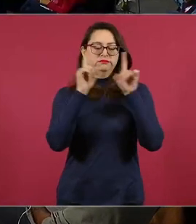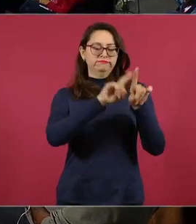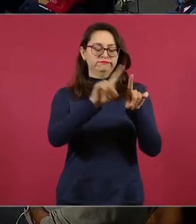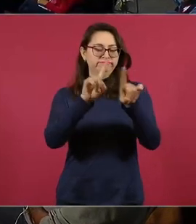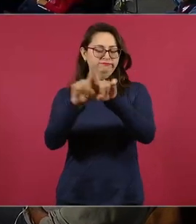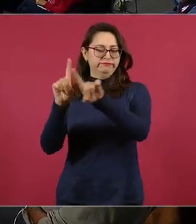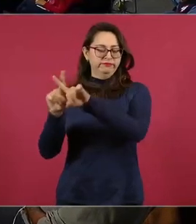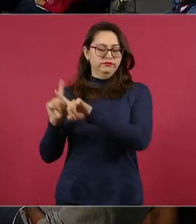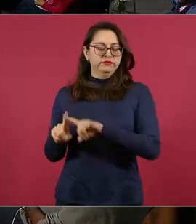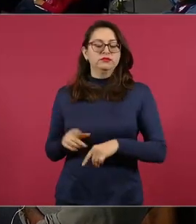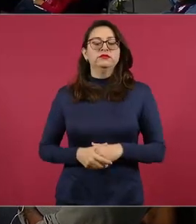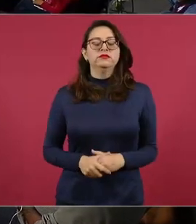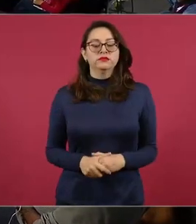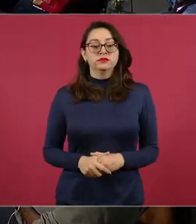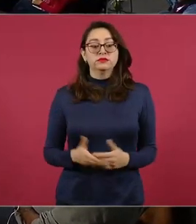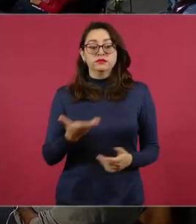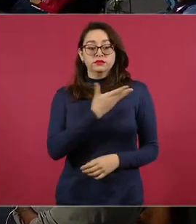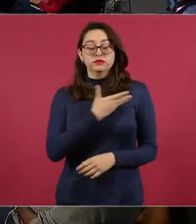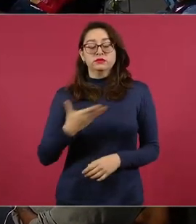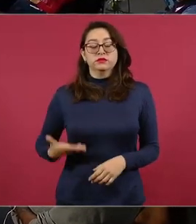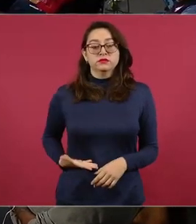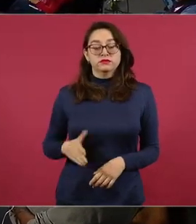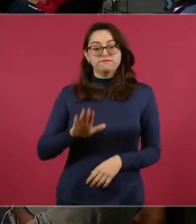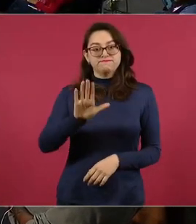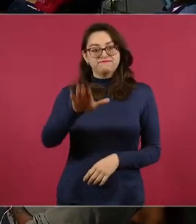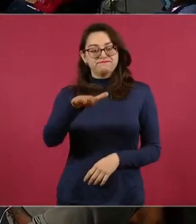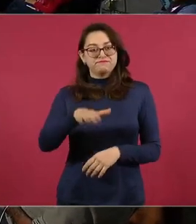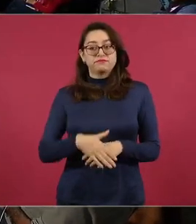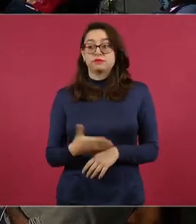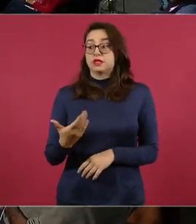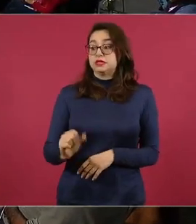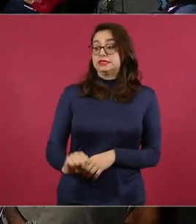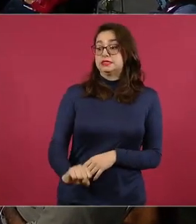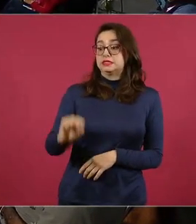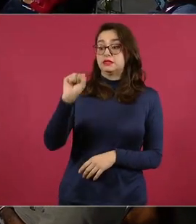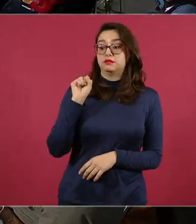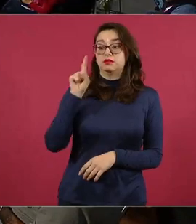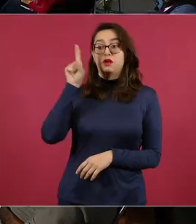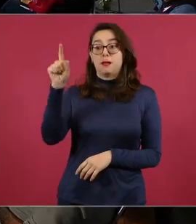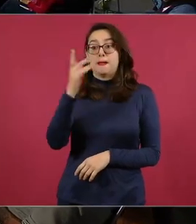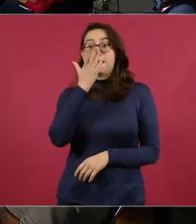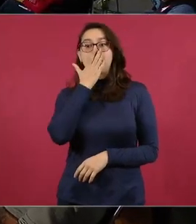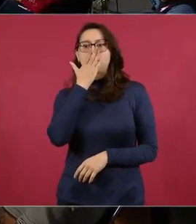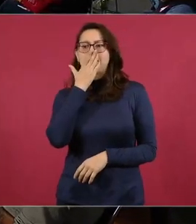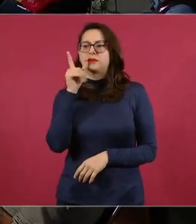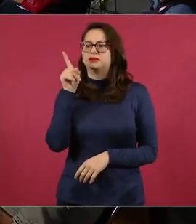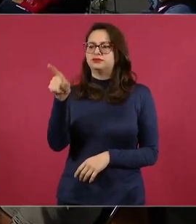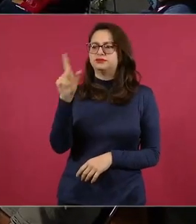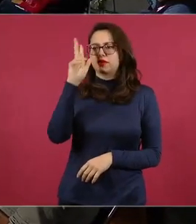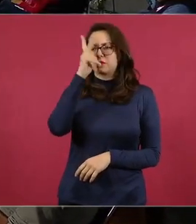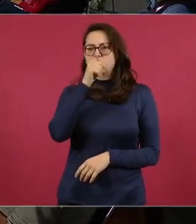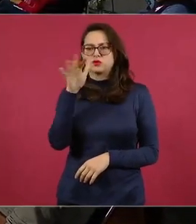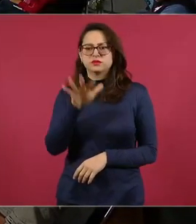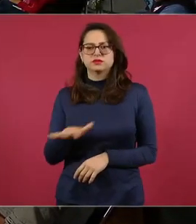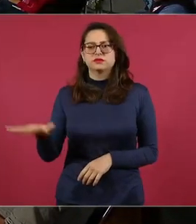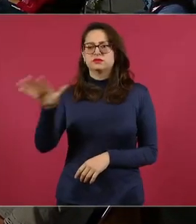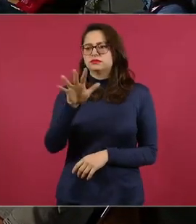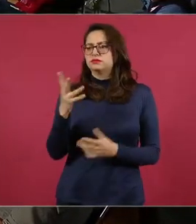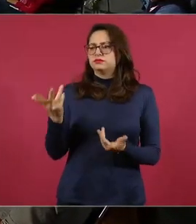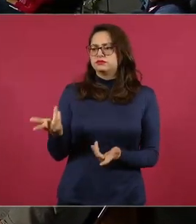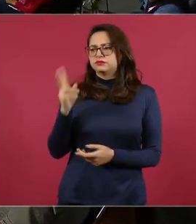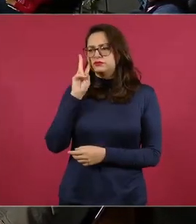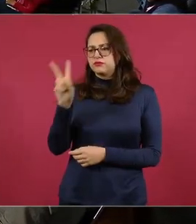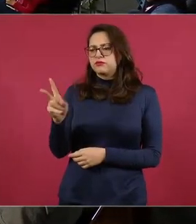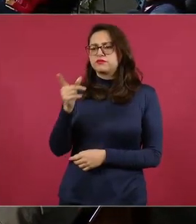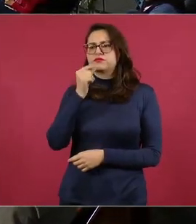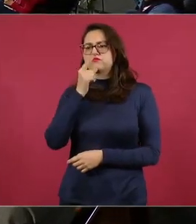de Tijuana. Presidente, en Sonora se registró el sábado pasado una persecución en Hermosillo y en el enfrentamiento contra fuerzas de la